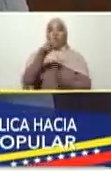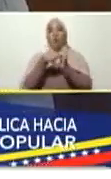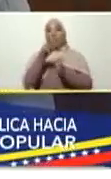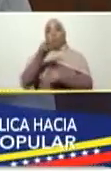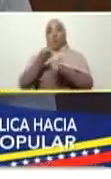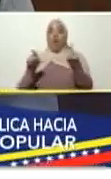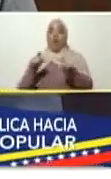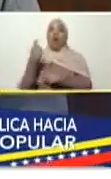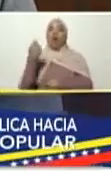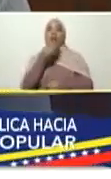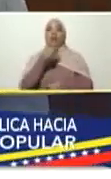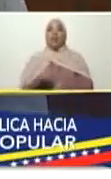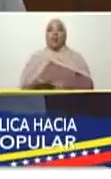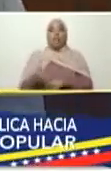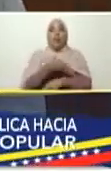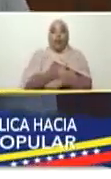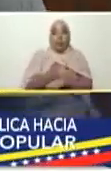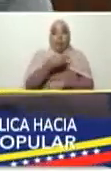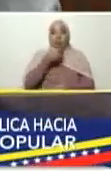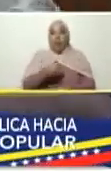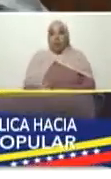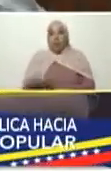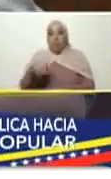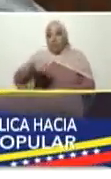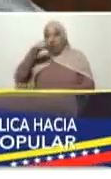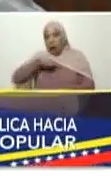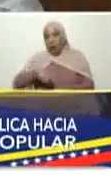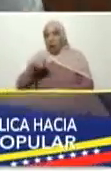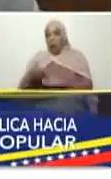sea necesaria para estas leyes del Poder Popular.